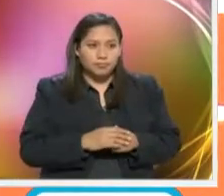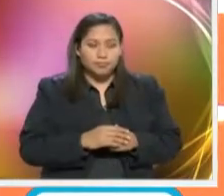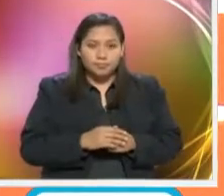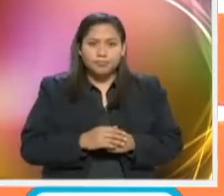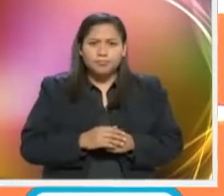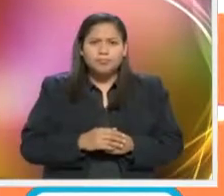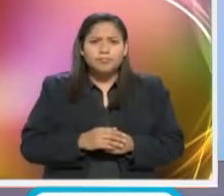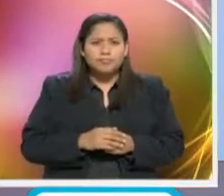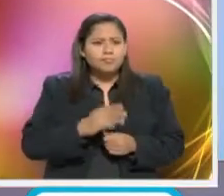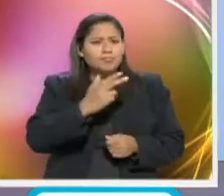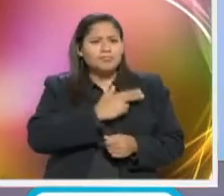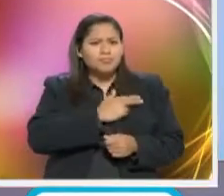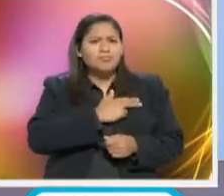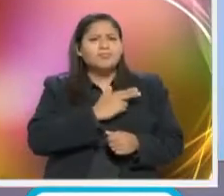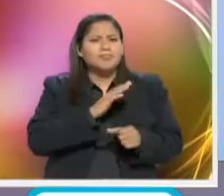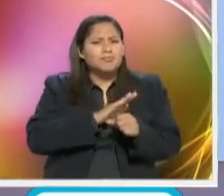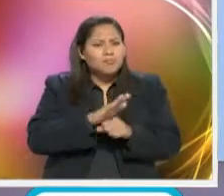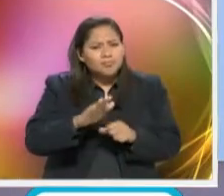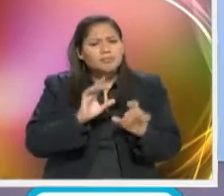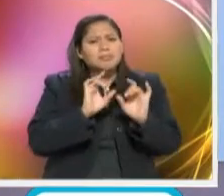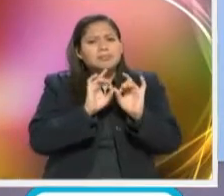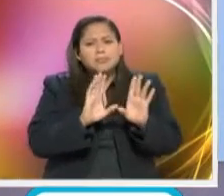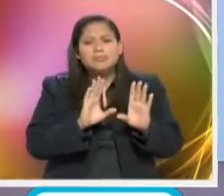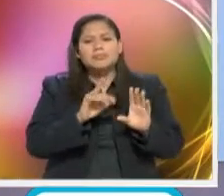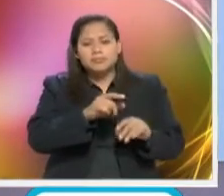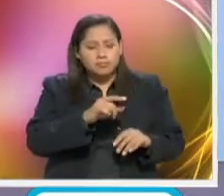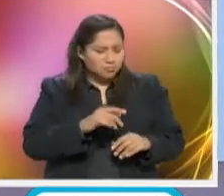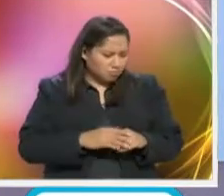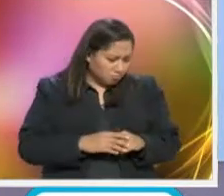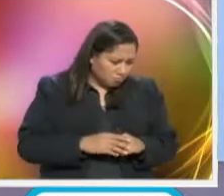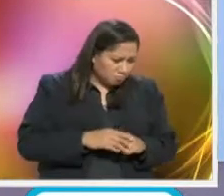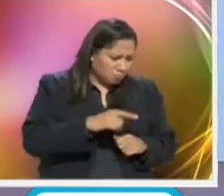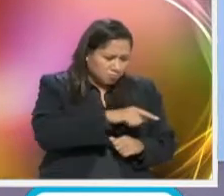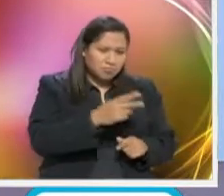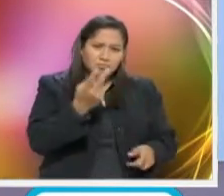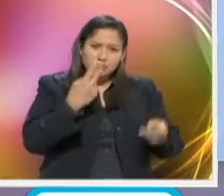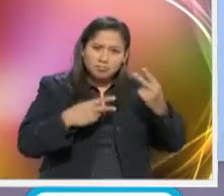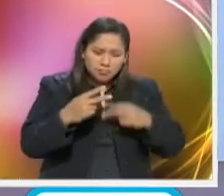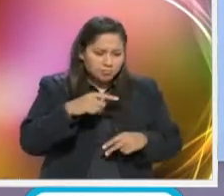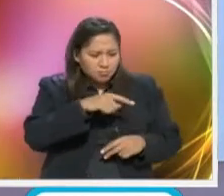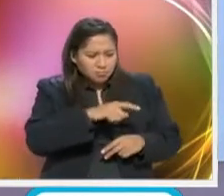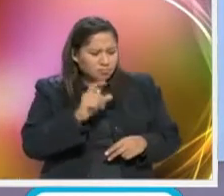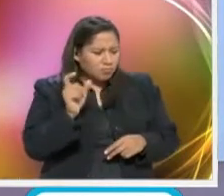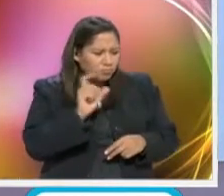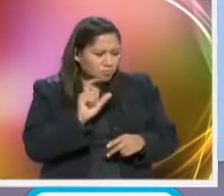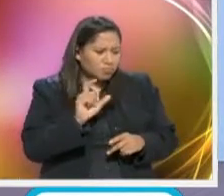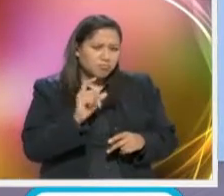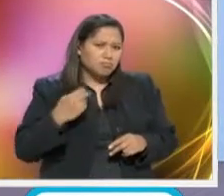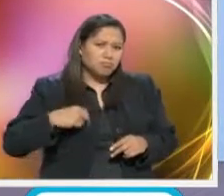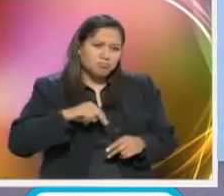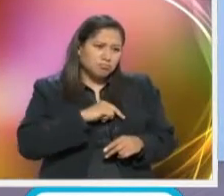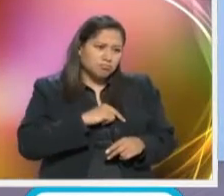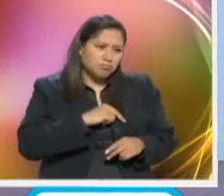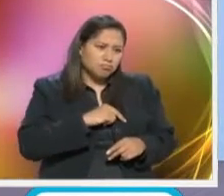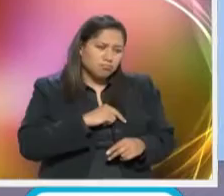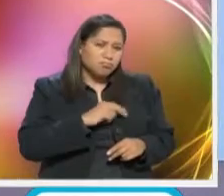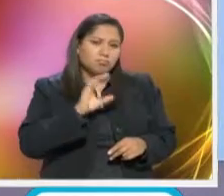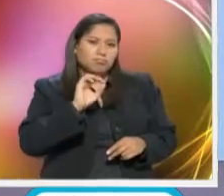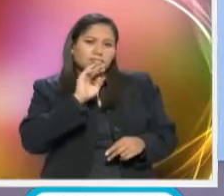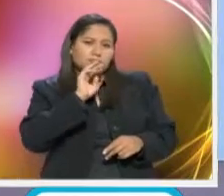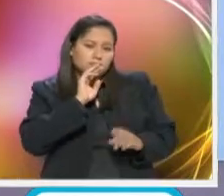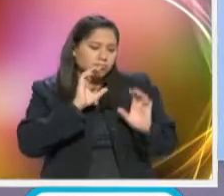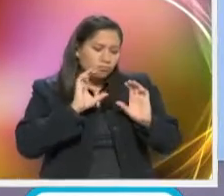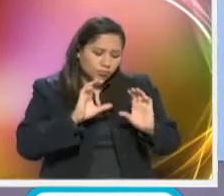sí. ¿Qué tipo de lesiones, por ejemplo, son las que se podrían presentar en caso de que nosotros no tengamos, o las madres,